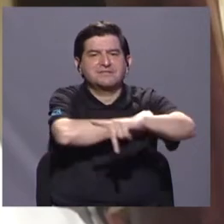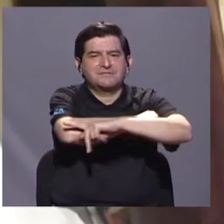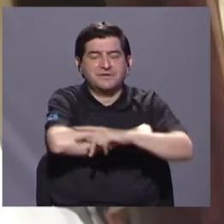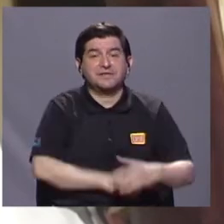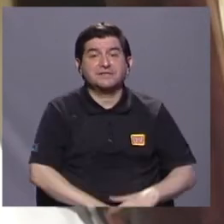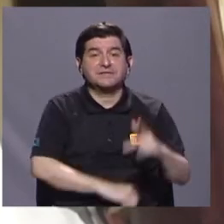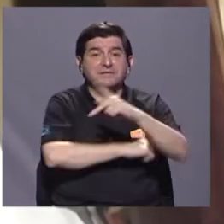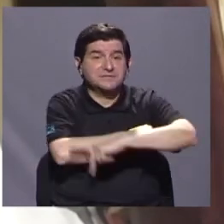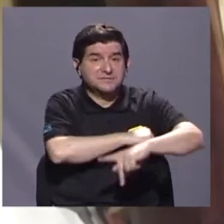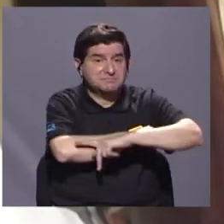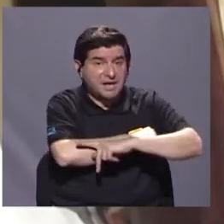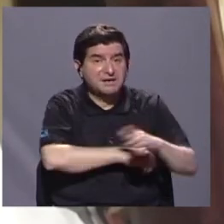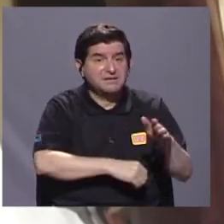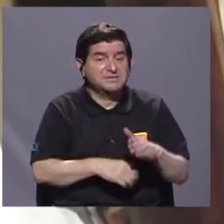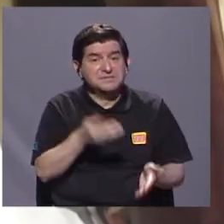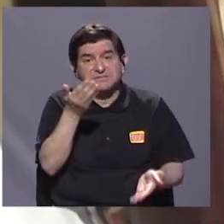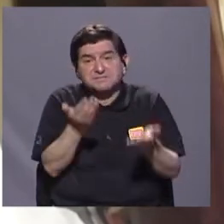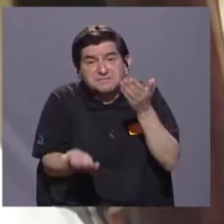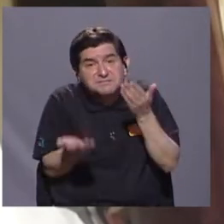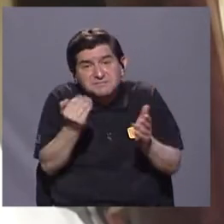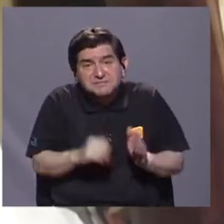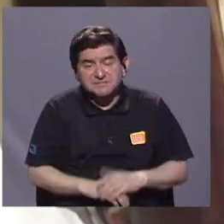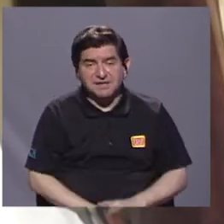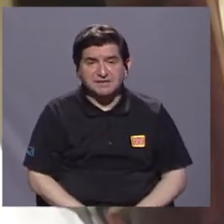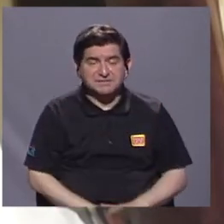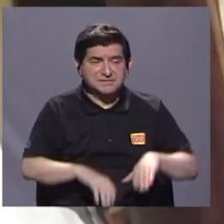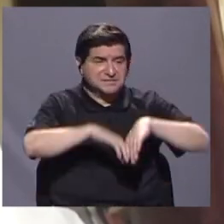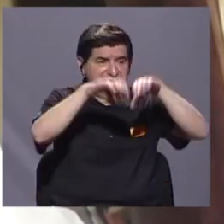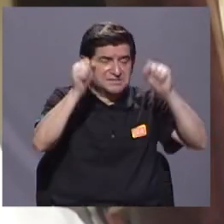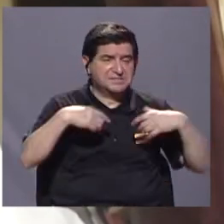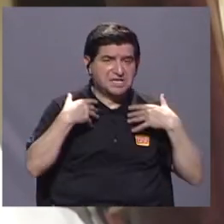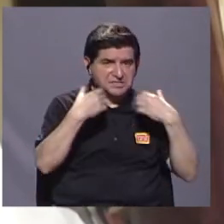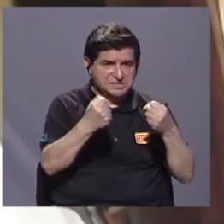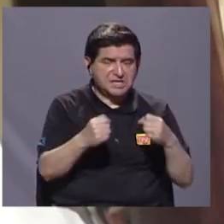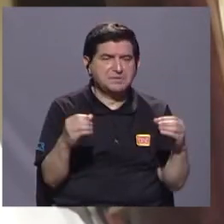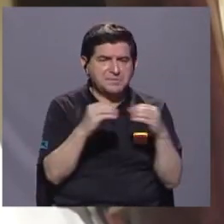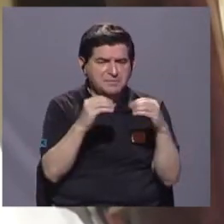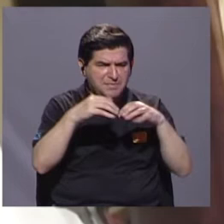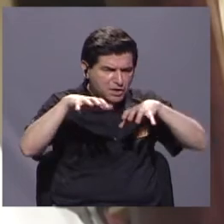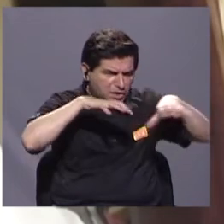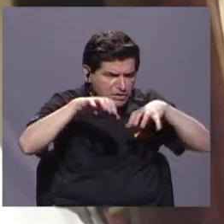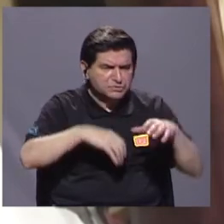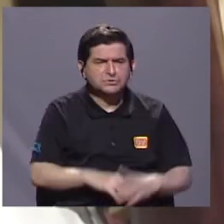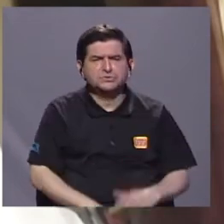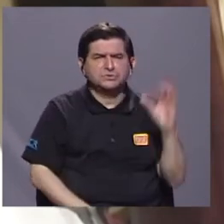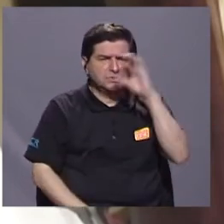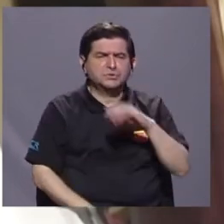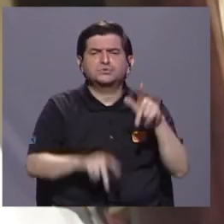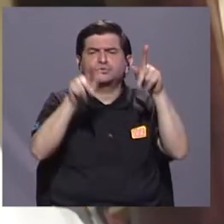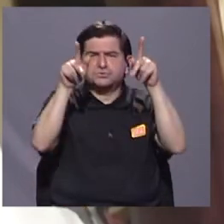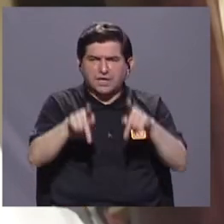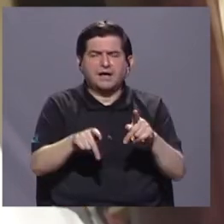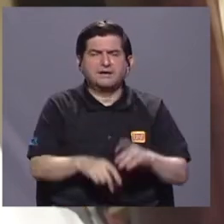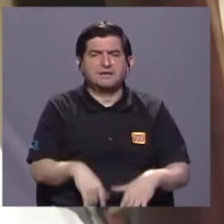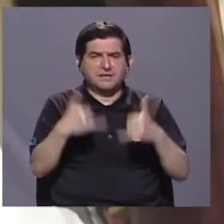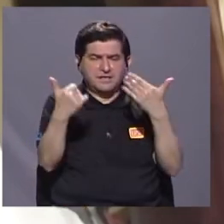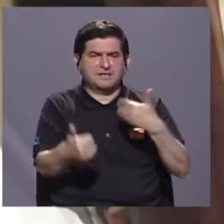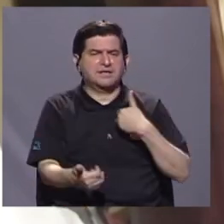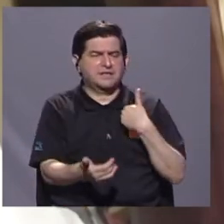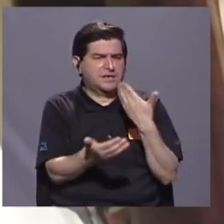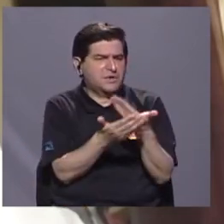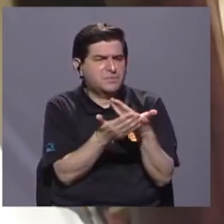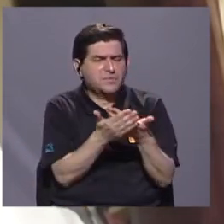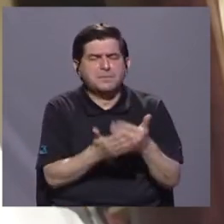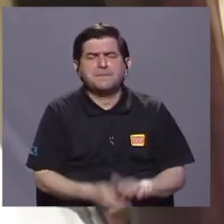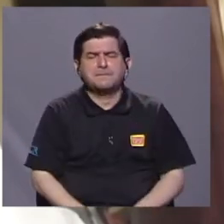Hay países en los cuales puede que el sistema de salud sea más proactivo y esté buscando a las personas y tengan ya aprobados métodos